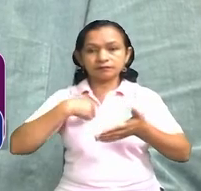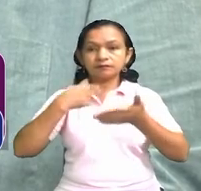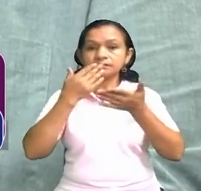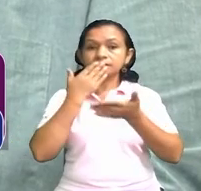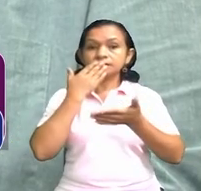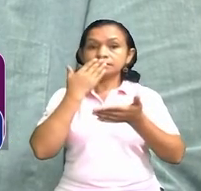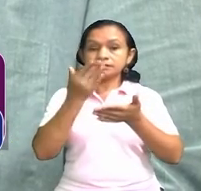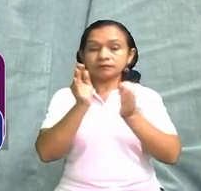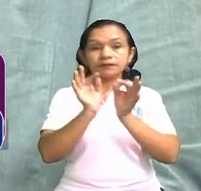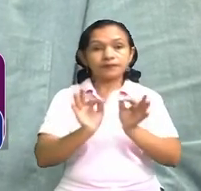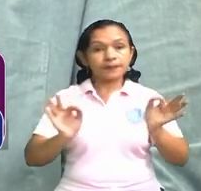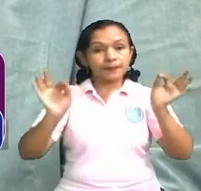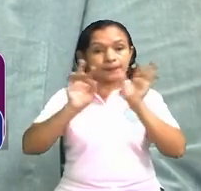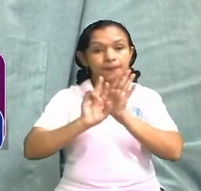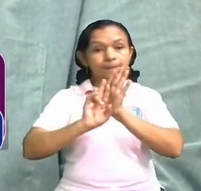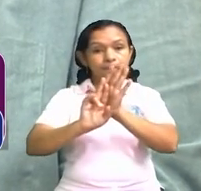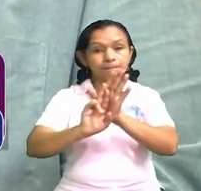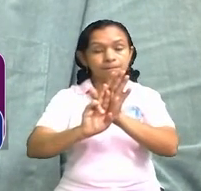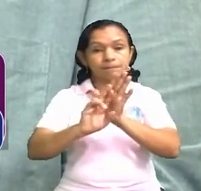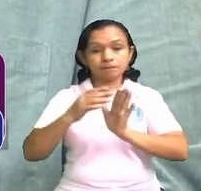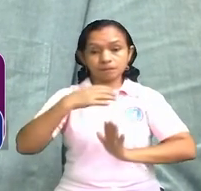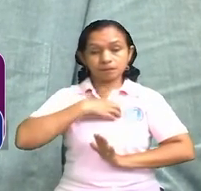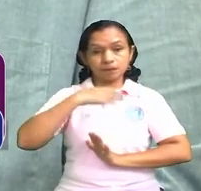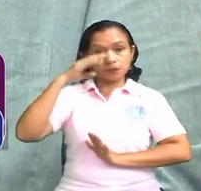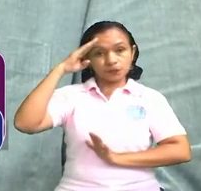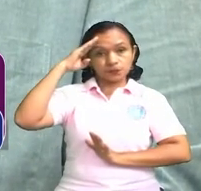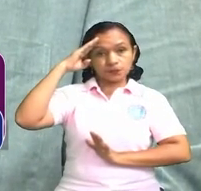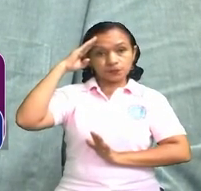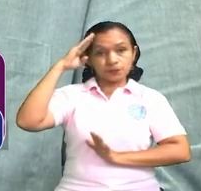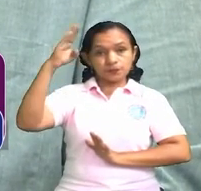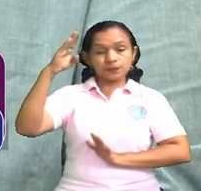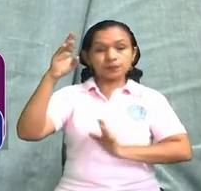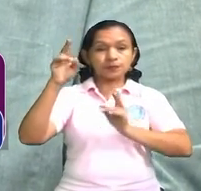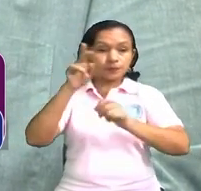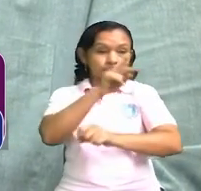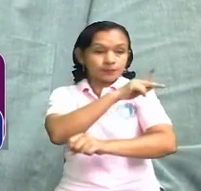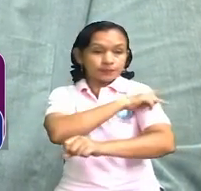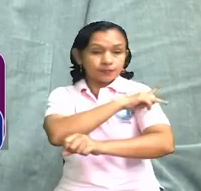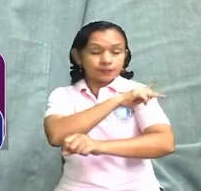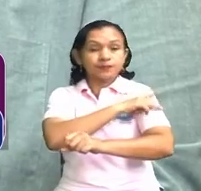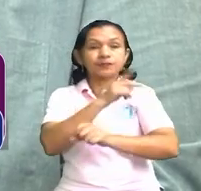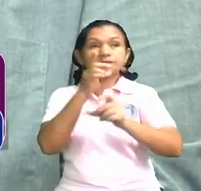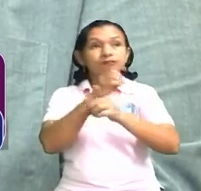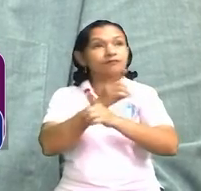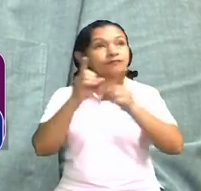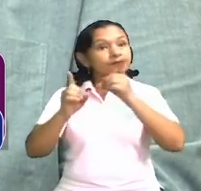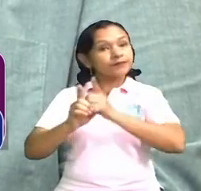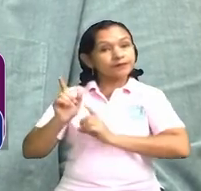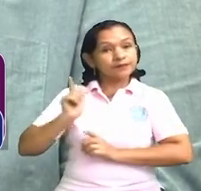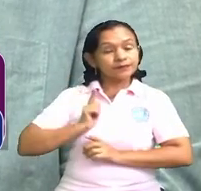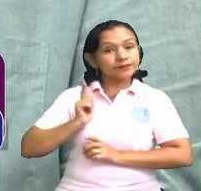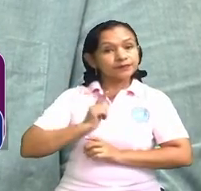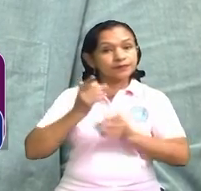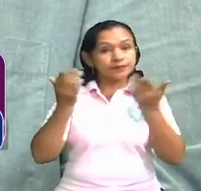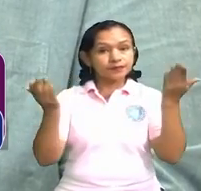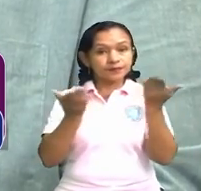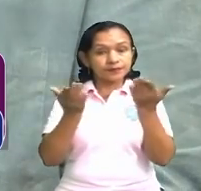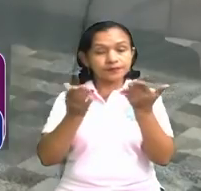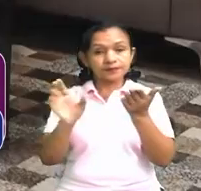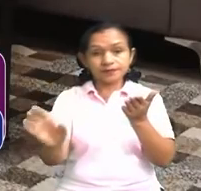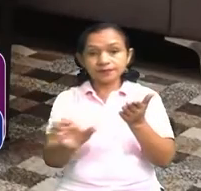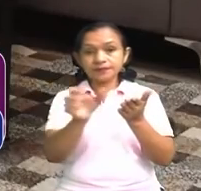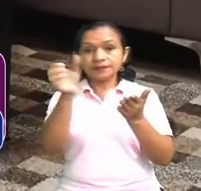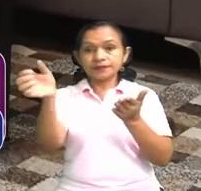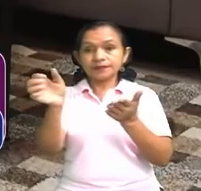muy buenos resultados. Nuestros jefes y oficiales intermedios reciben capacitación en el, claro, exterior.